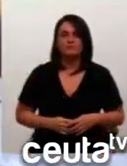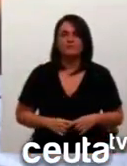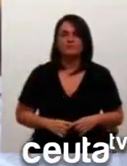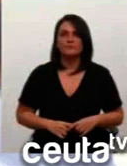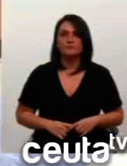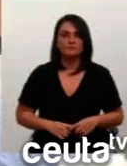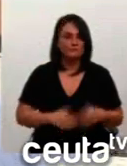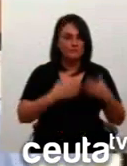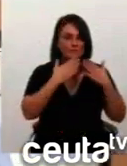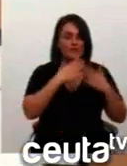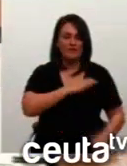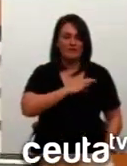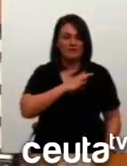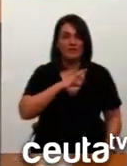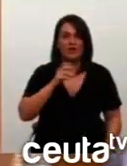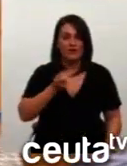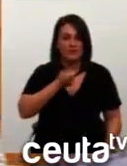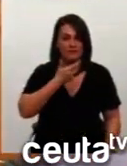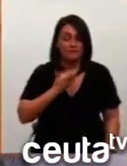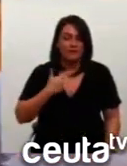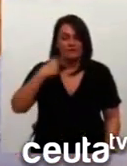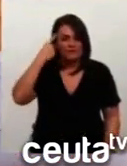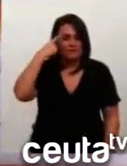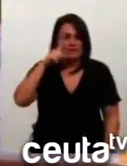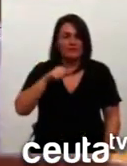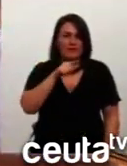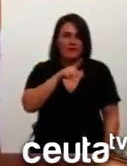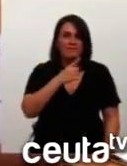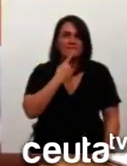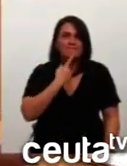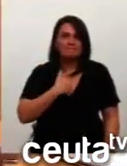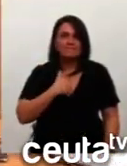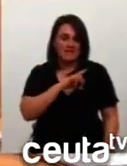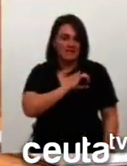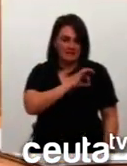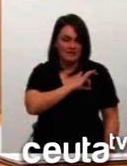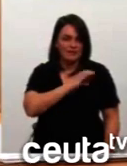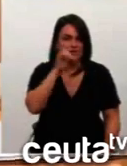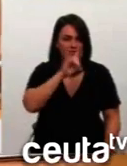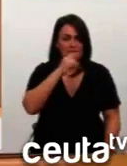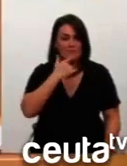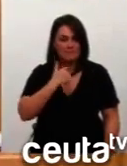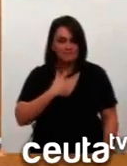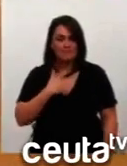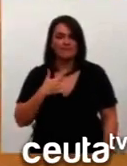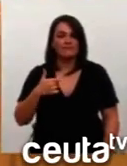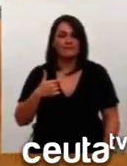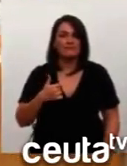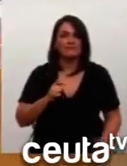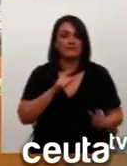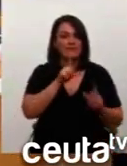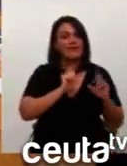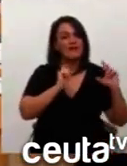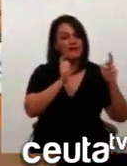Muchas gracias, señor Viva. Hombre, yo sabía que la señora Chandiramani me iba a aludir a que ella asistía a reuniones que no van, desde otros